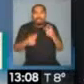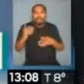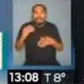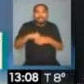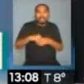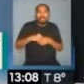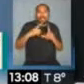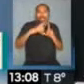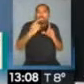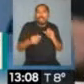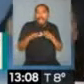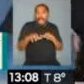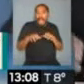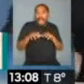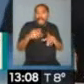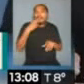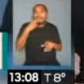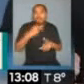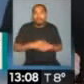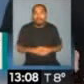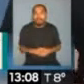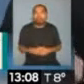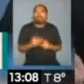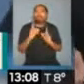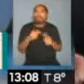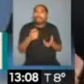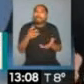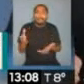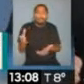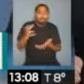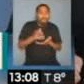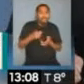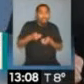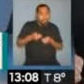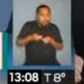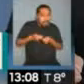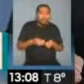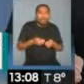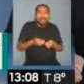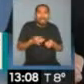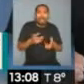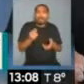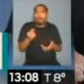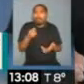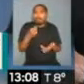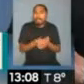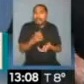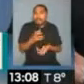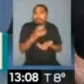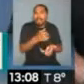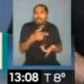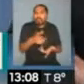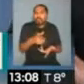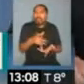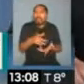a invertir precisamente dentro de lo que hace a nuestro fondo, en esta finca, para